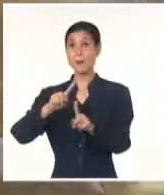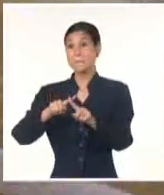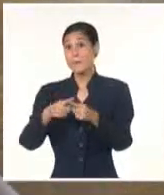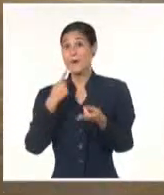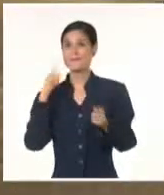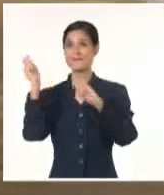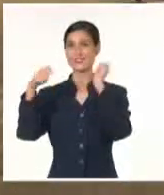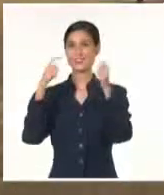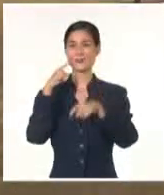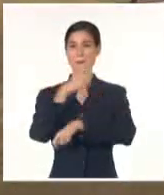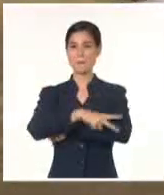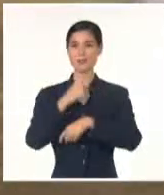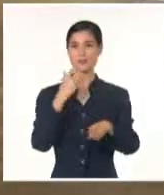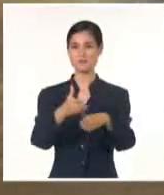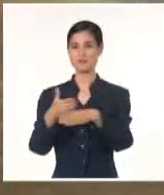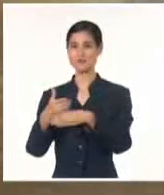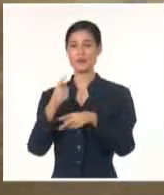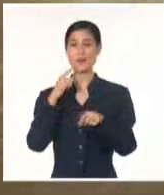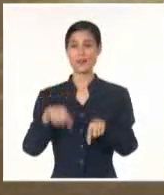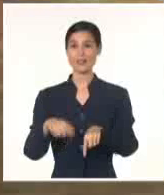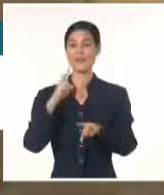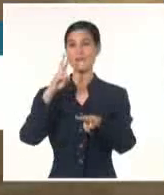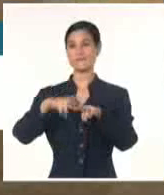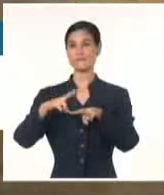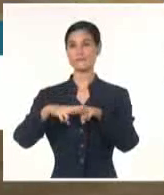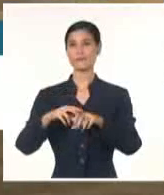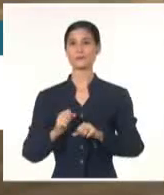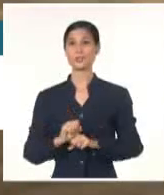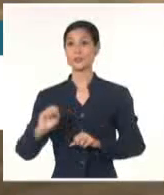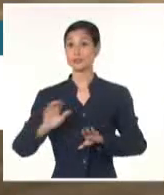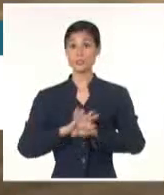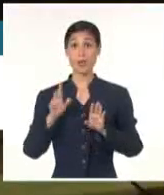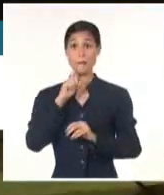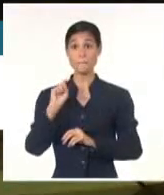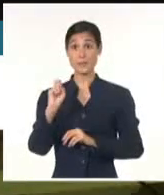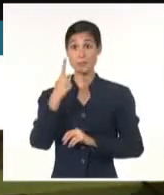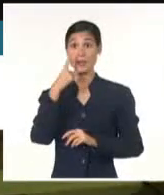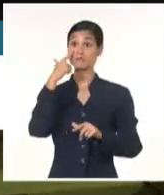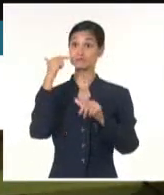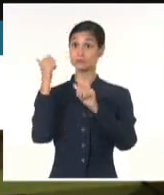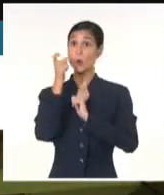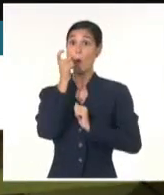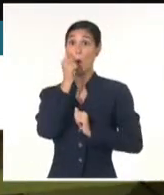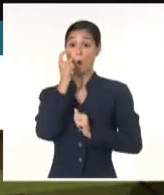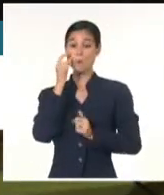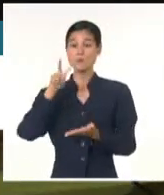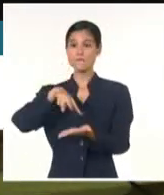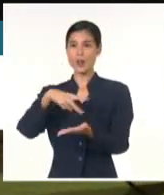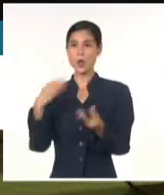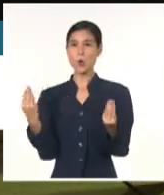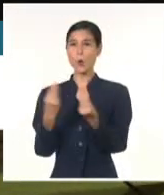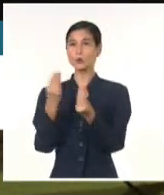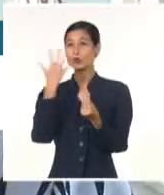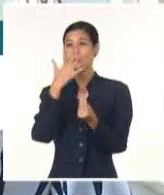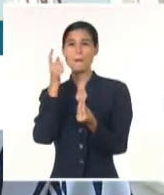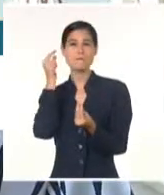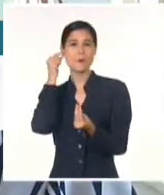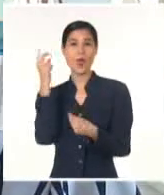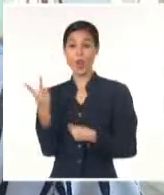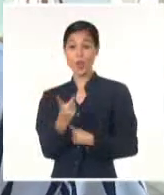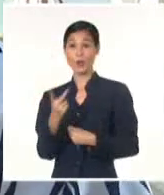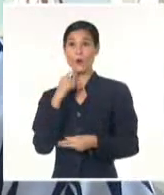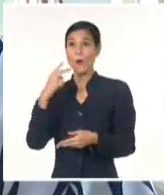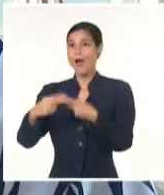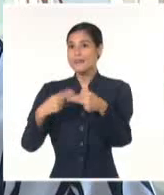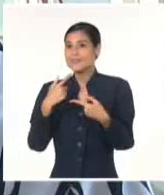Ballet de La Habana Alicia Alonso. El primer bailarín, Yanni García y Dalenis Martínez, interpretarán la pieza. La